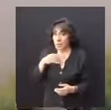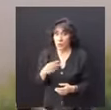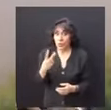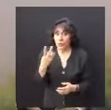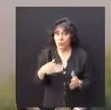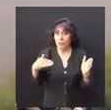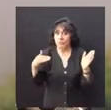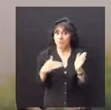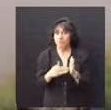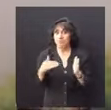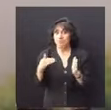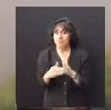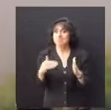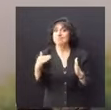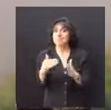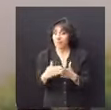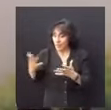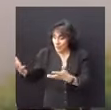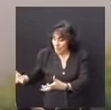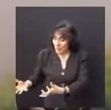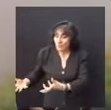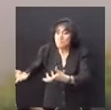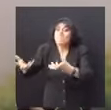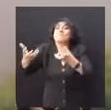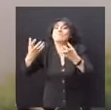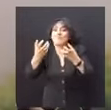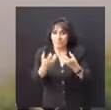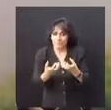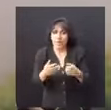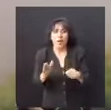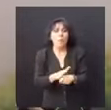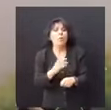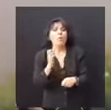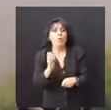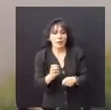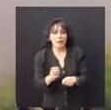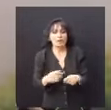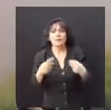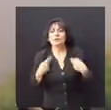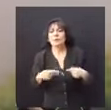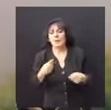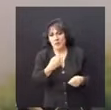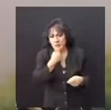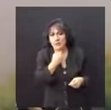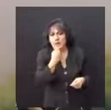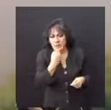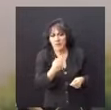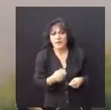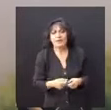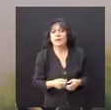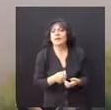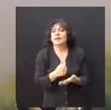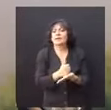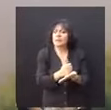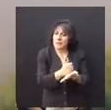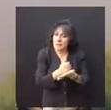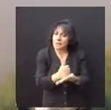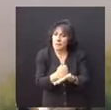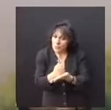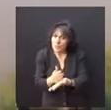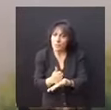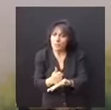2 billones de pesos. Gracias a eso hay pensiones adulto mayor, programas sociales, obras